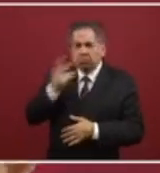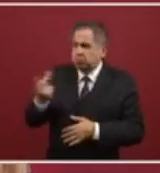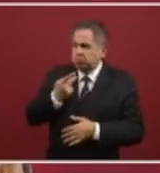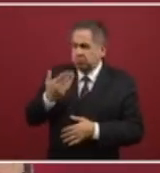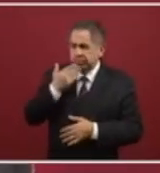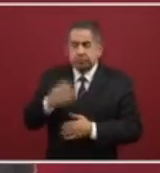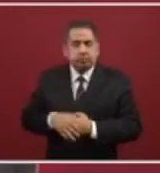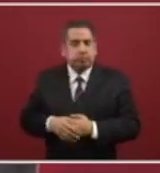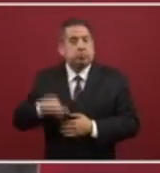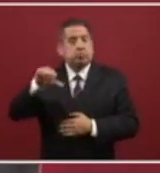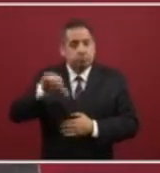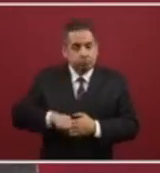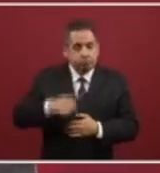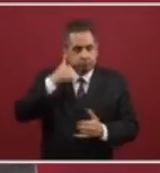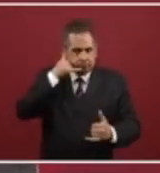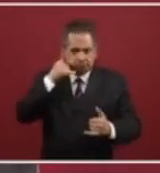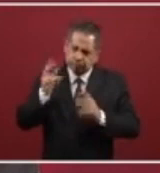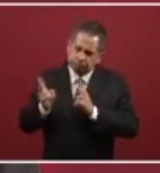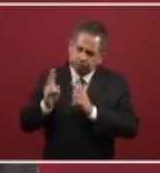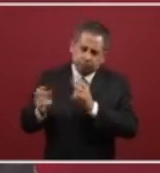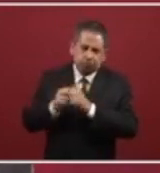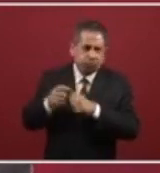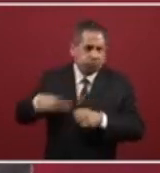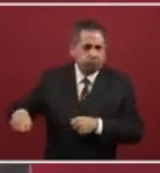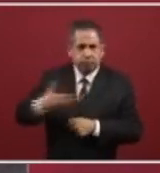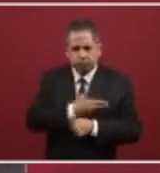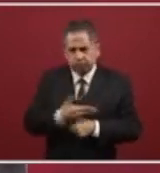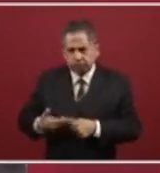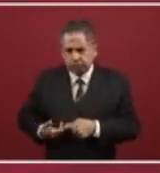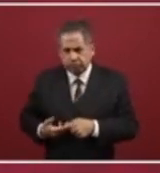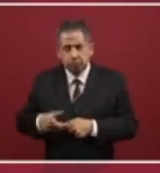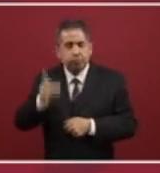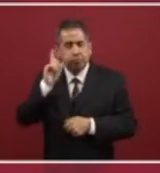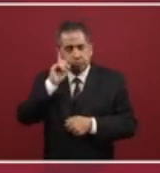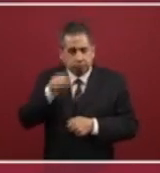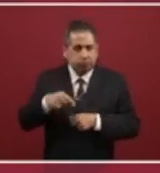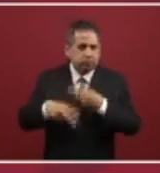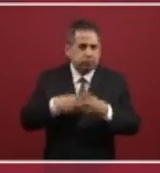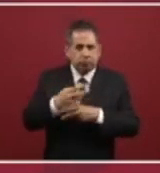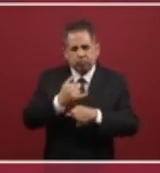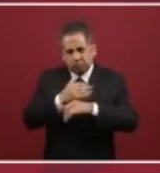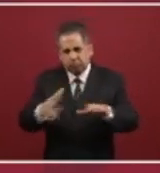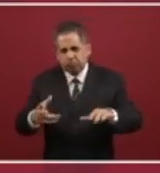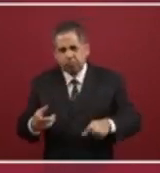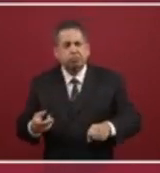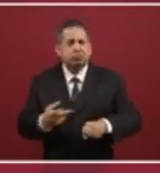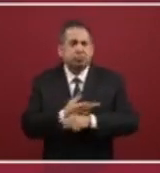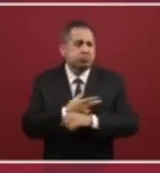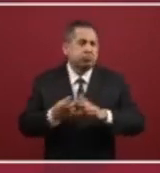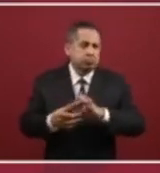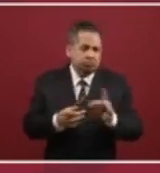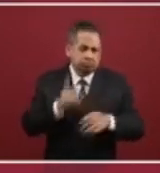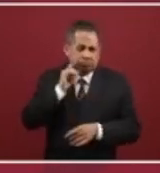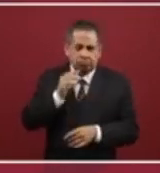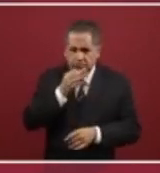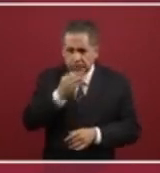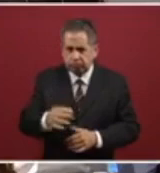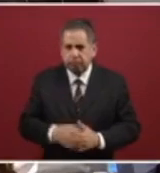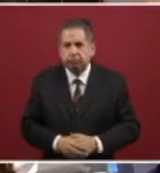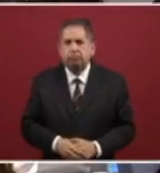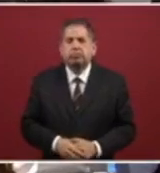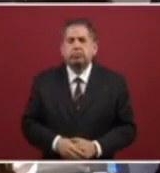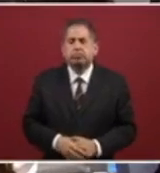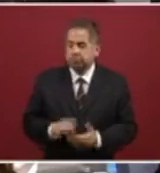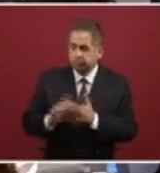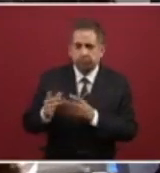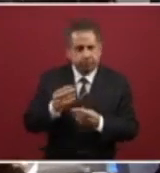El día de hoy terminaré las llamadas con los mandatarios y para mañana yo creo que les puedo informar sobre qué ocurrió con eso. Okay. Muchas gracias. Gracias a